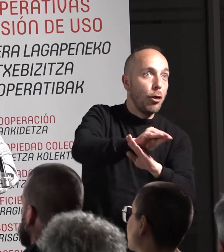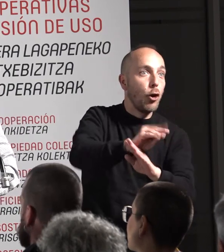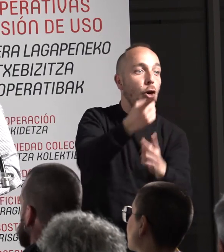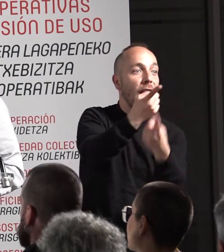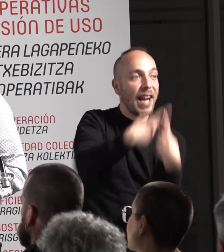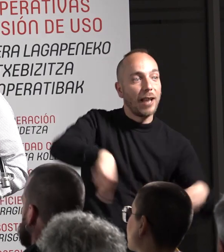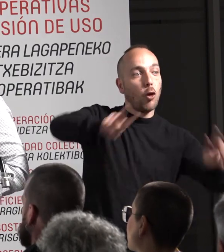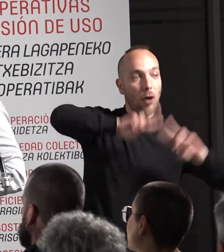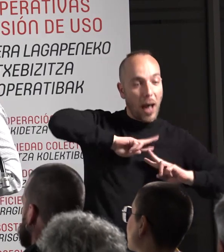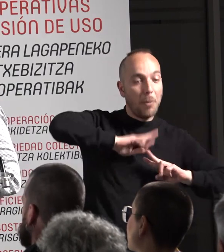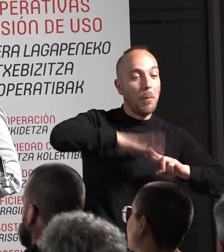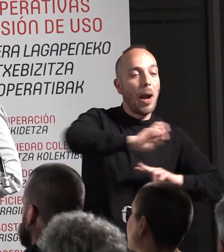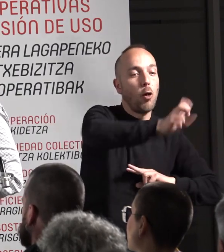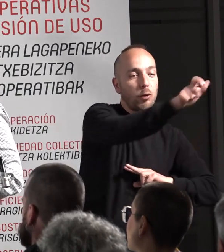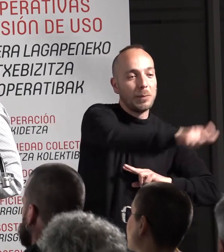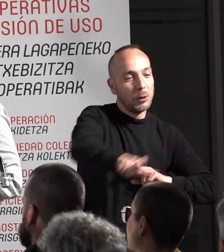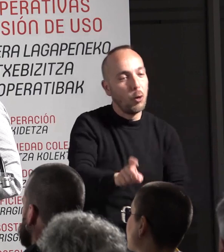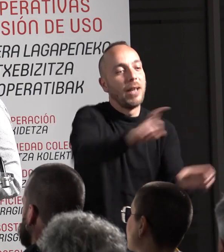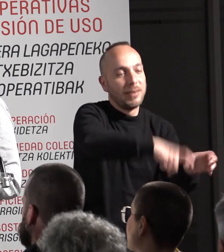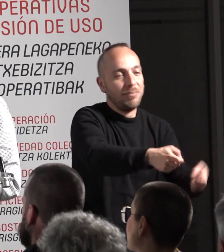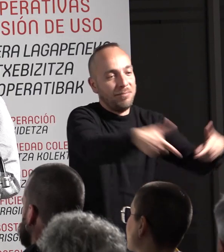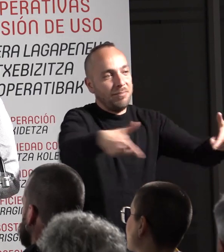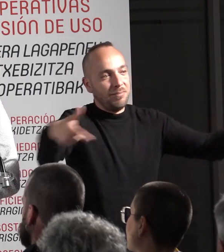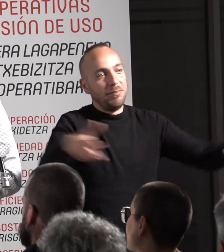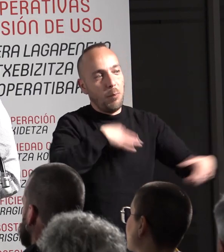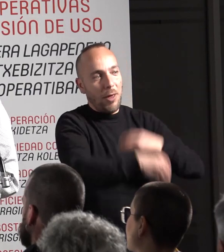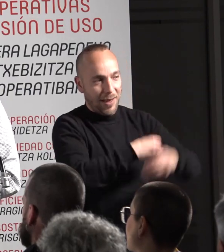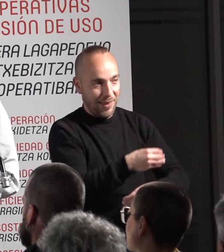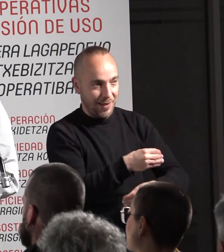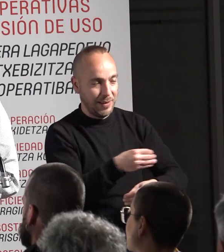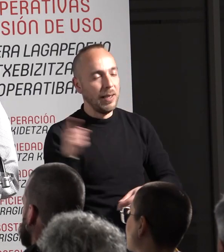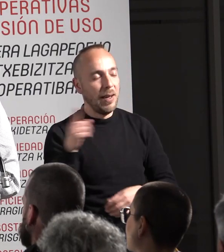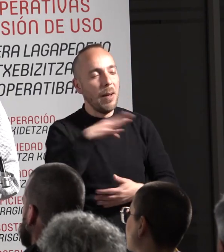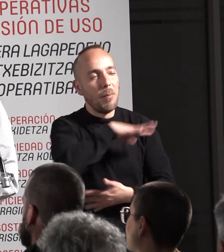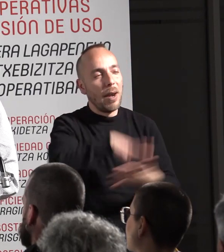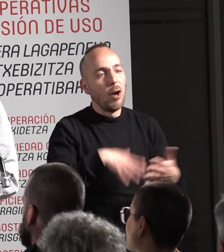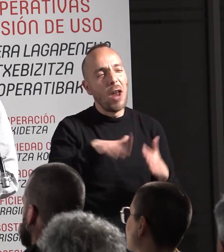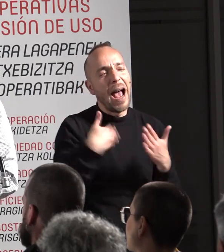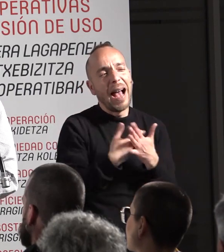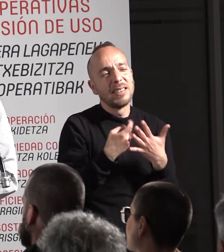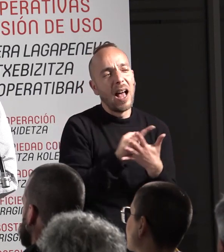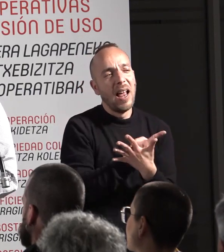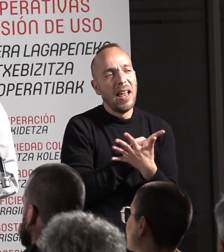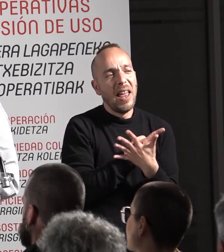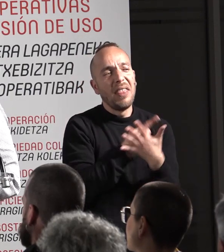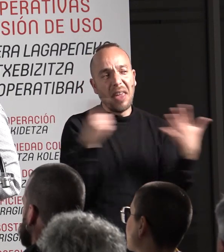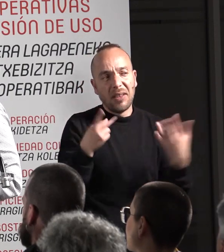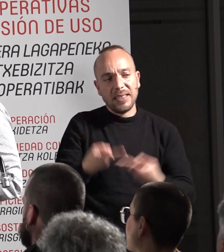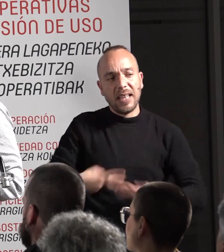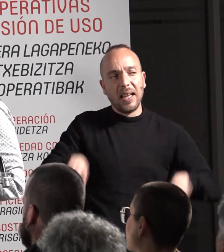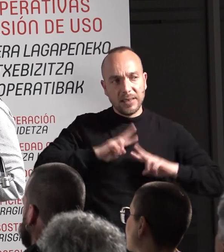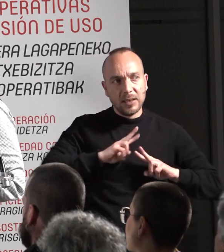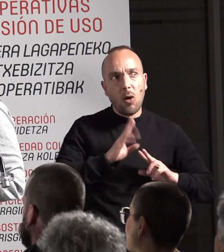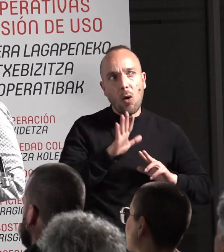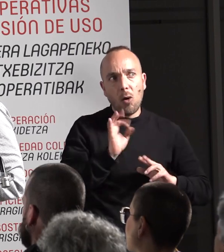entrar en el circuito. En Barcelona en estos momentos pueden llegar hasta el 16% y se está estudiando llegar hasta el 20% de la ayuda